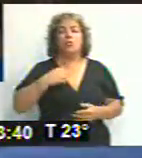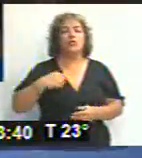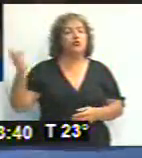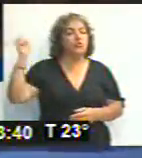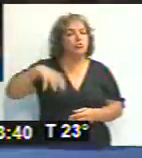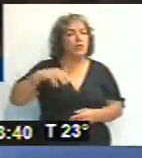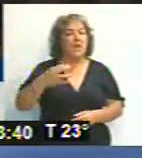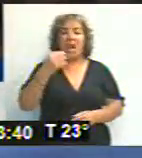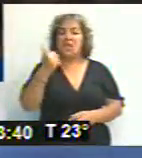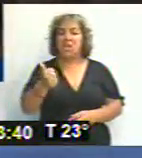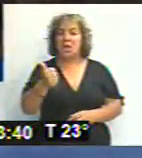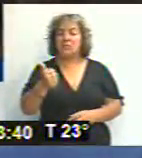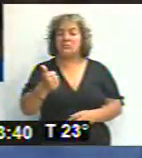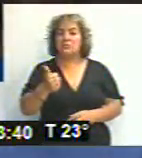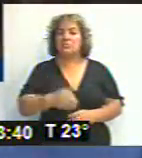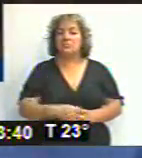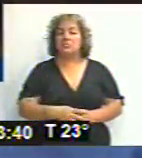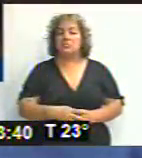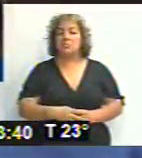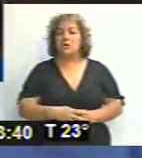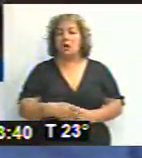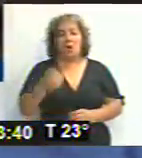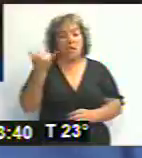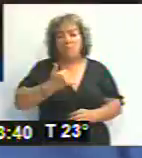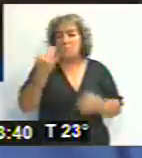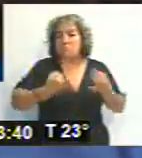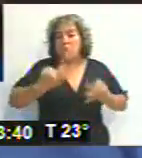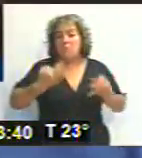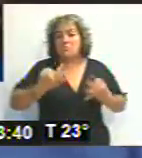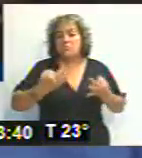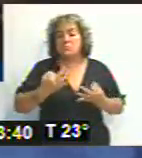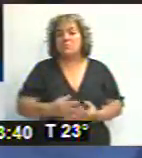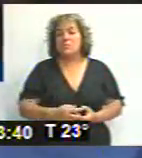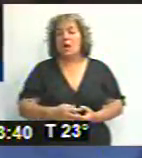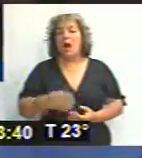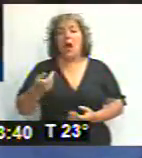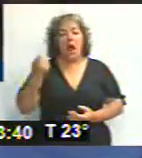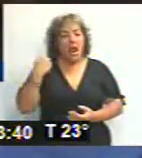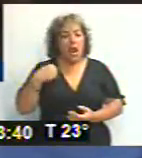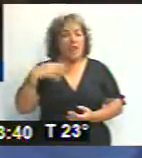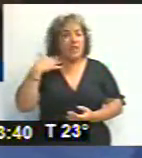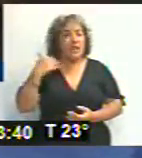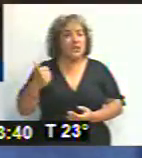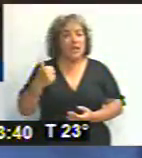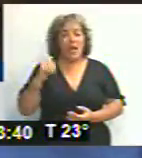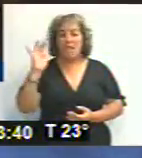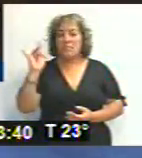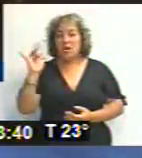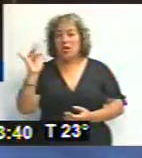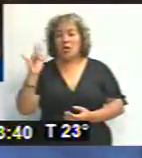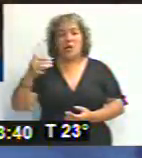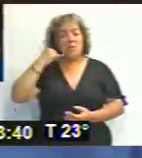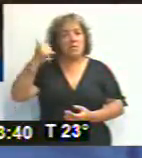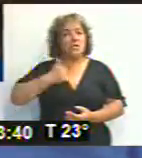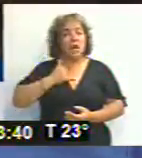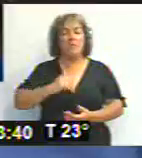las 6 y estuve bien, estaba bien. El día 16, el viernes, me llama